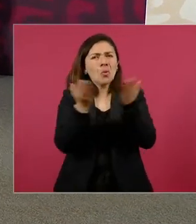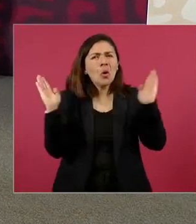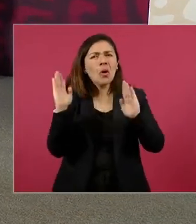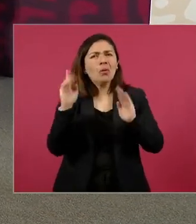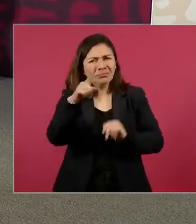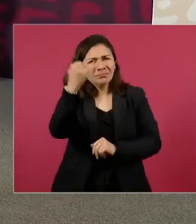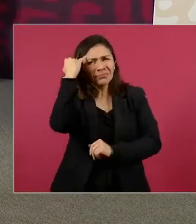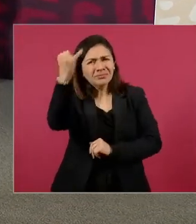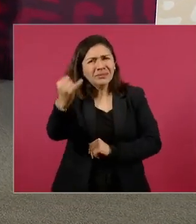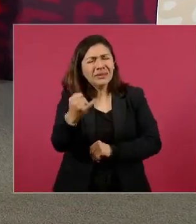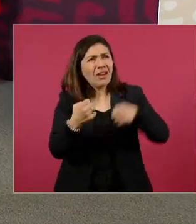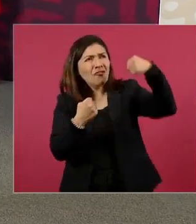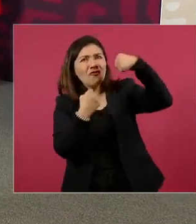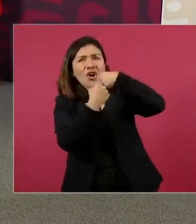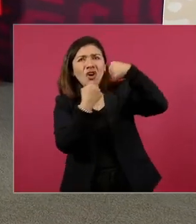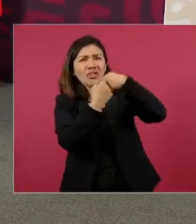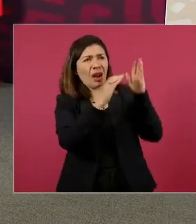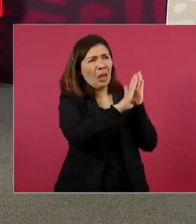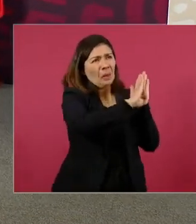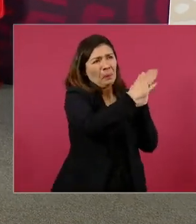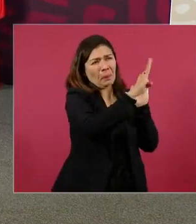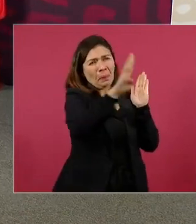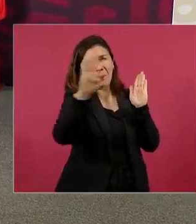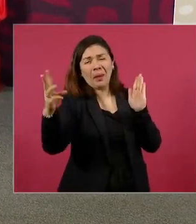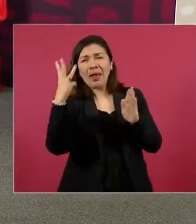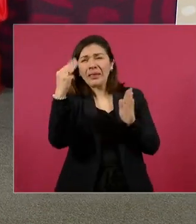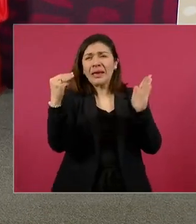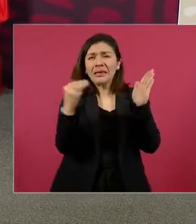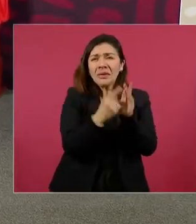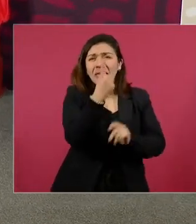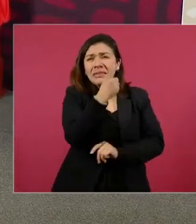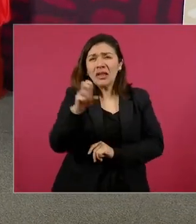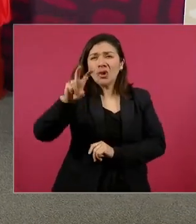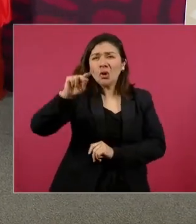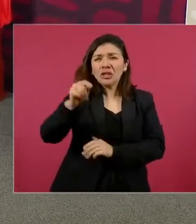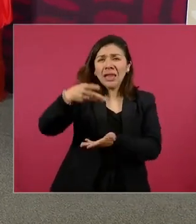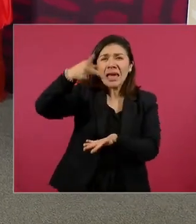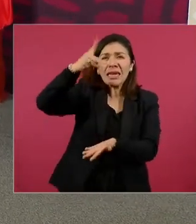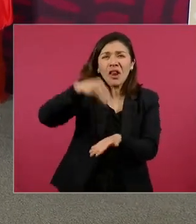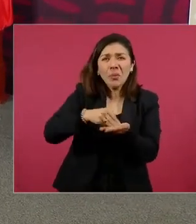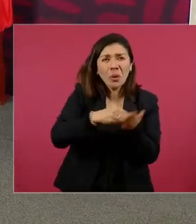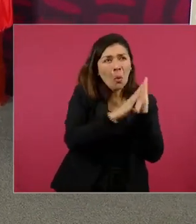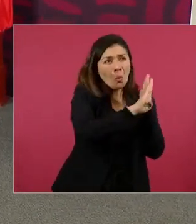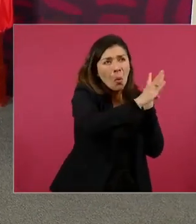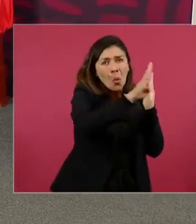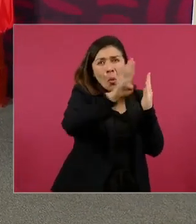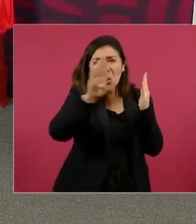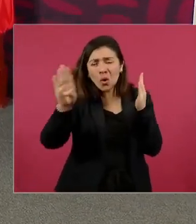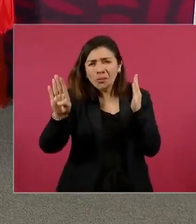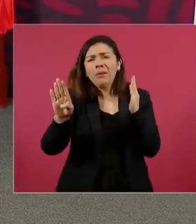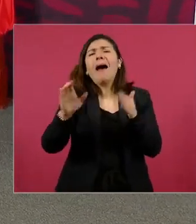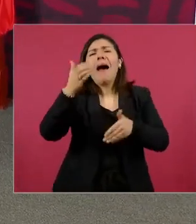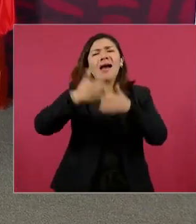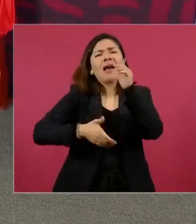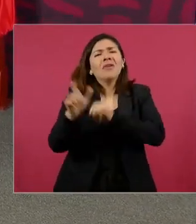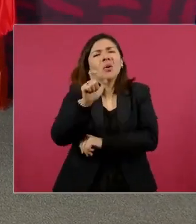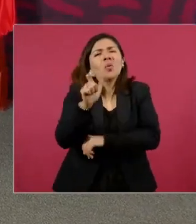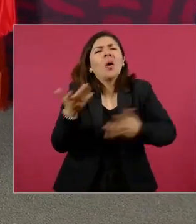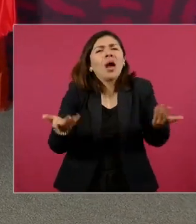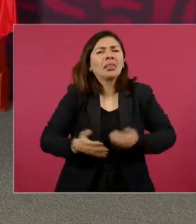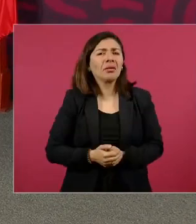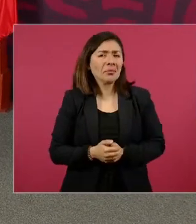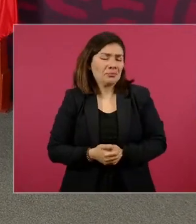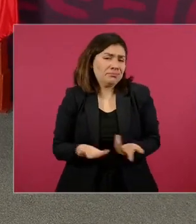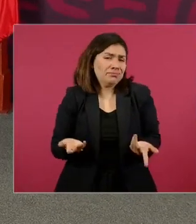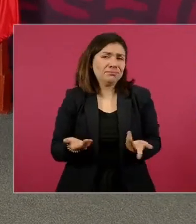Imagínense una frontera de 3.180 kilómetros, ¿cuándo van a terminar de hacer el muro?